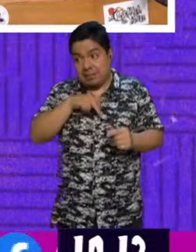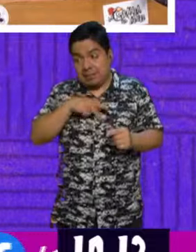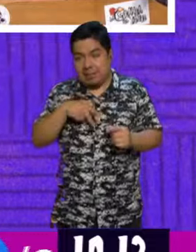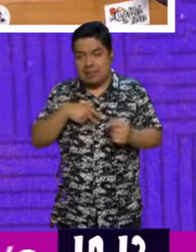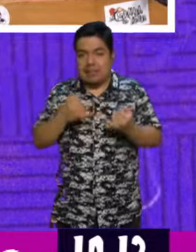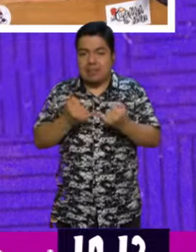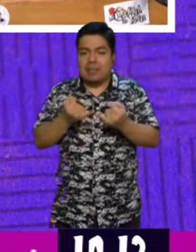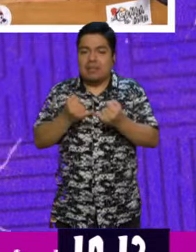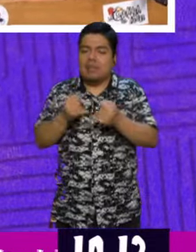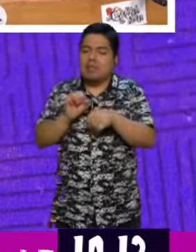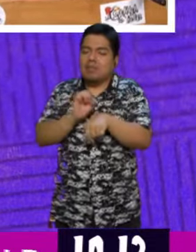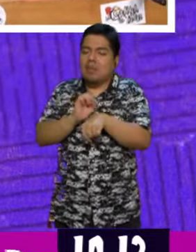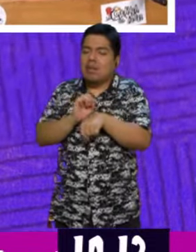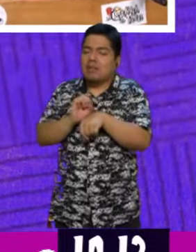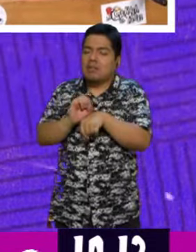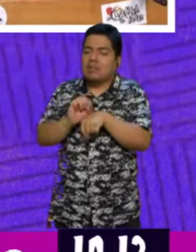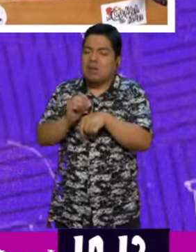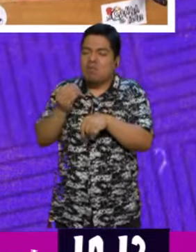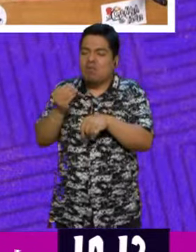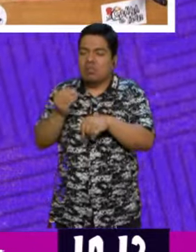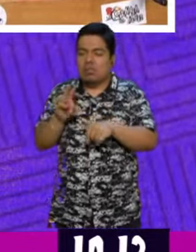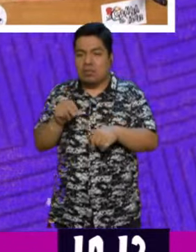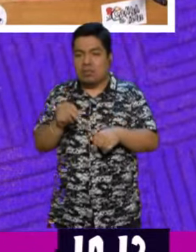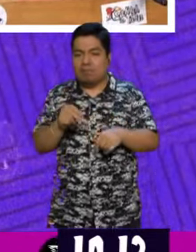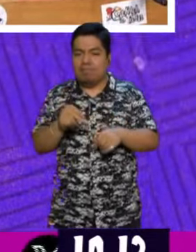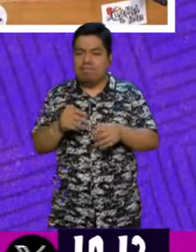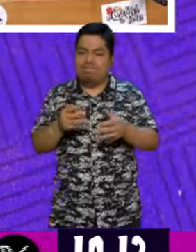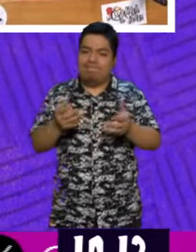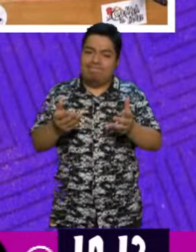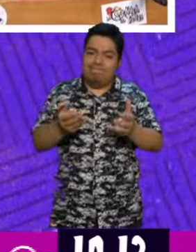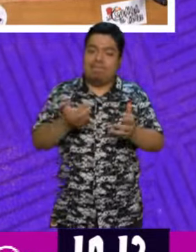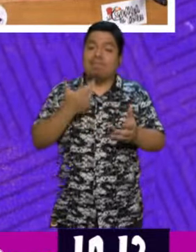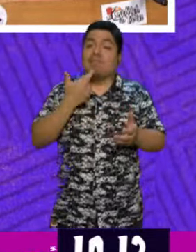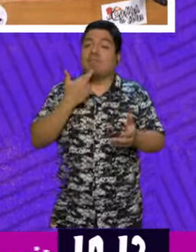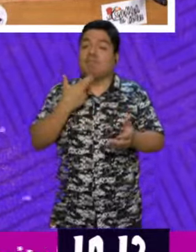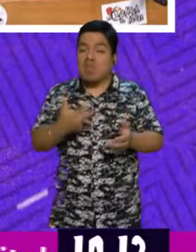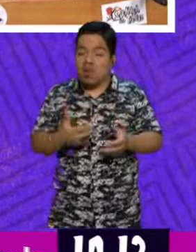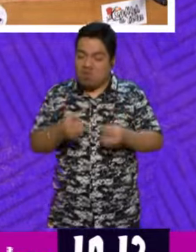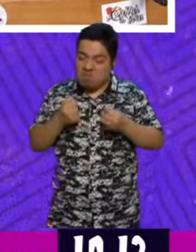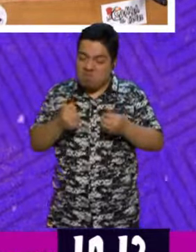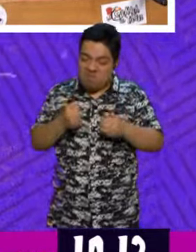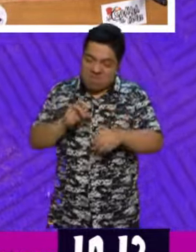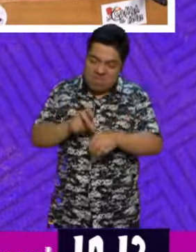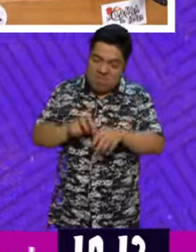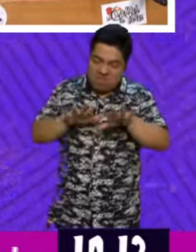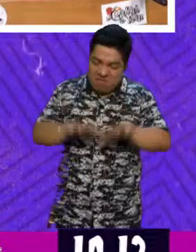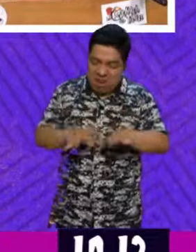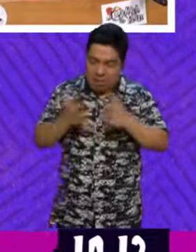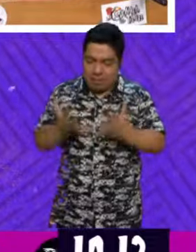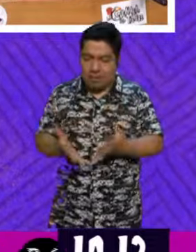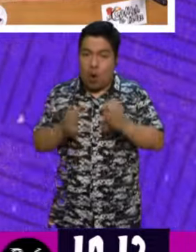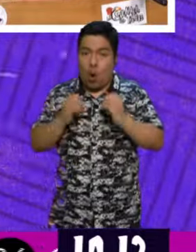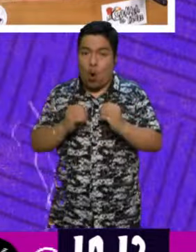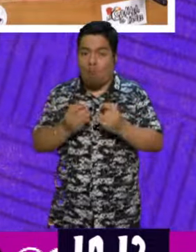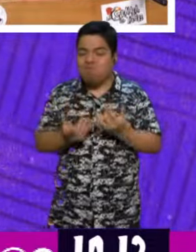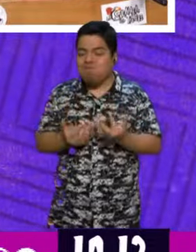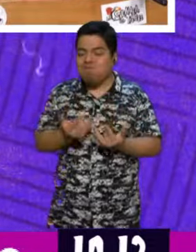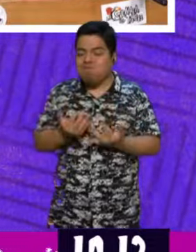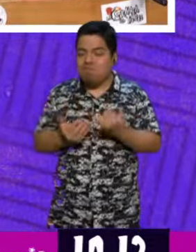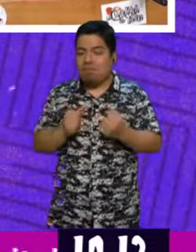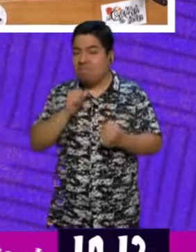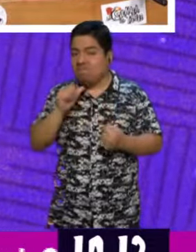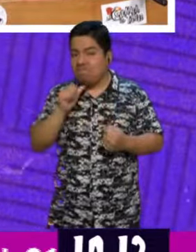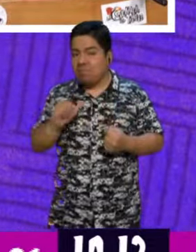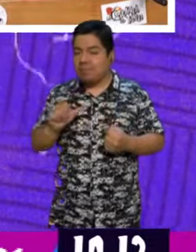como tiernitos, que no estén bien cocidos. Pues de preferencia consúmenlos bien cocidos, bien fritos, porque así se aseguran que no tiene nada de